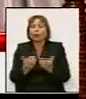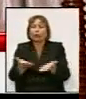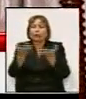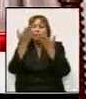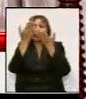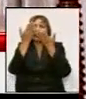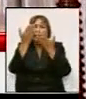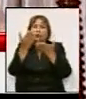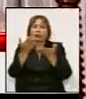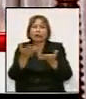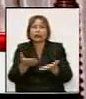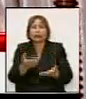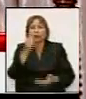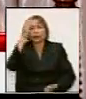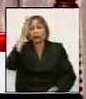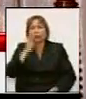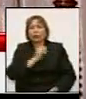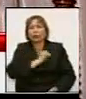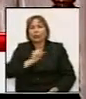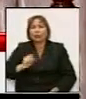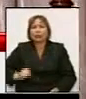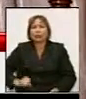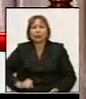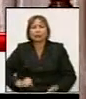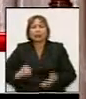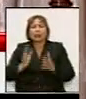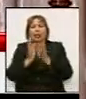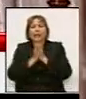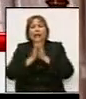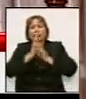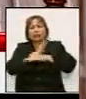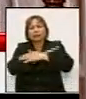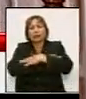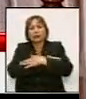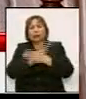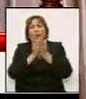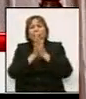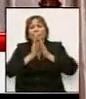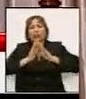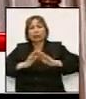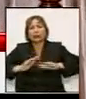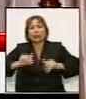Concédele, Señor, el descanso